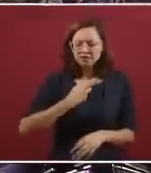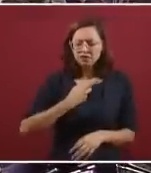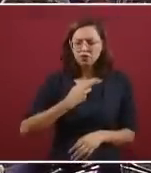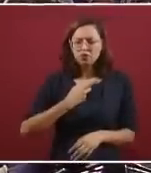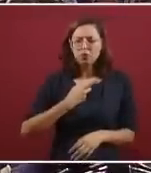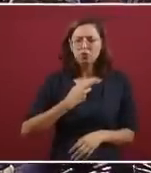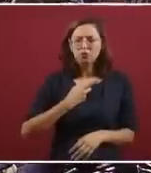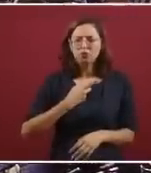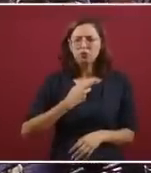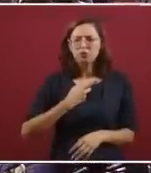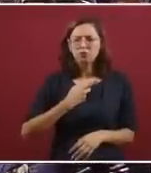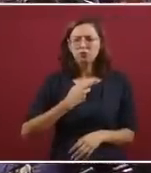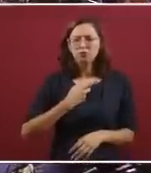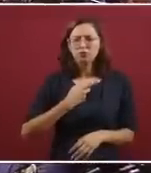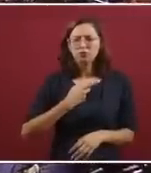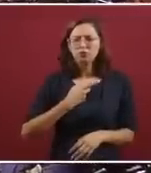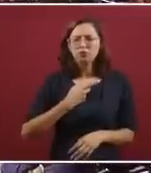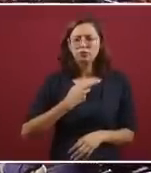que había